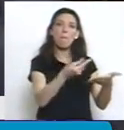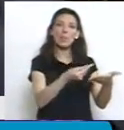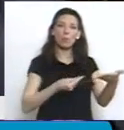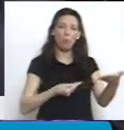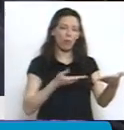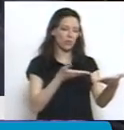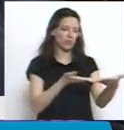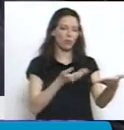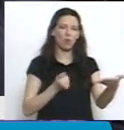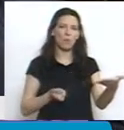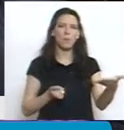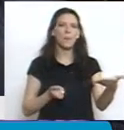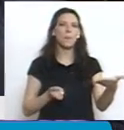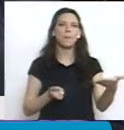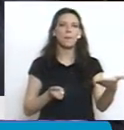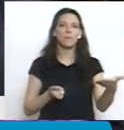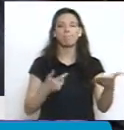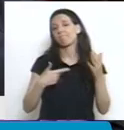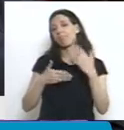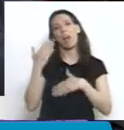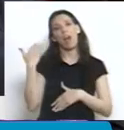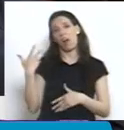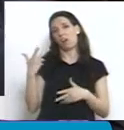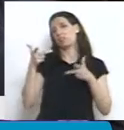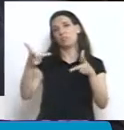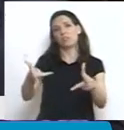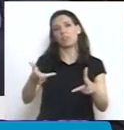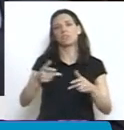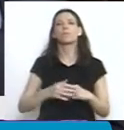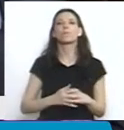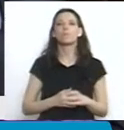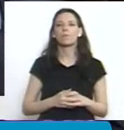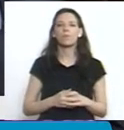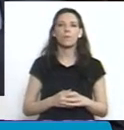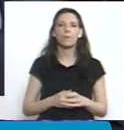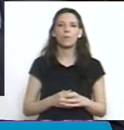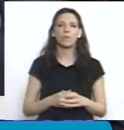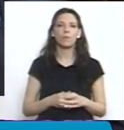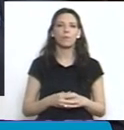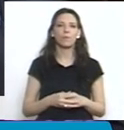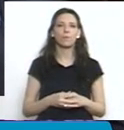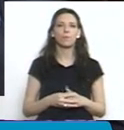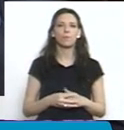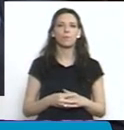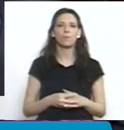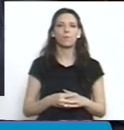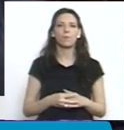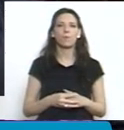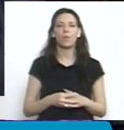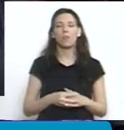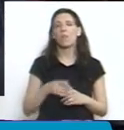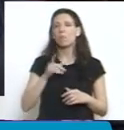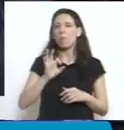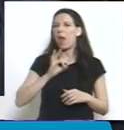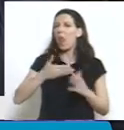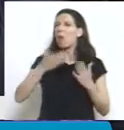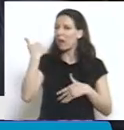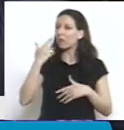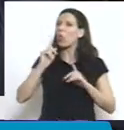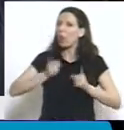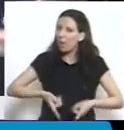este presupuesto, como dijimos al comienzo, implica, como dijimos el año pasado,